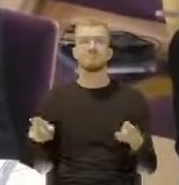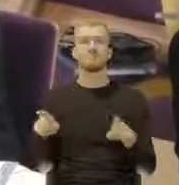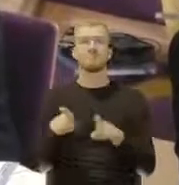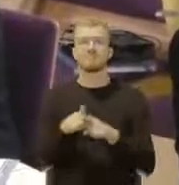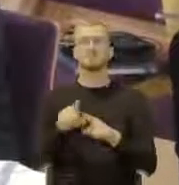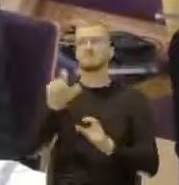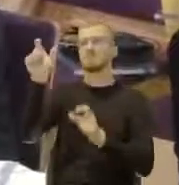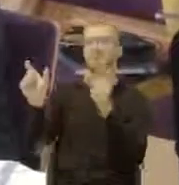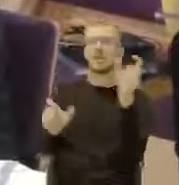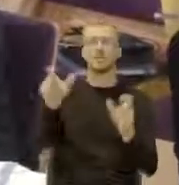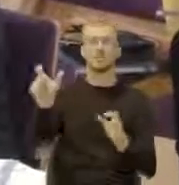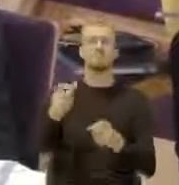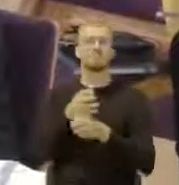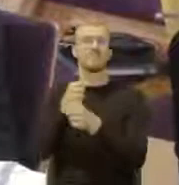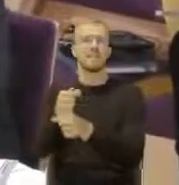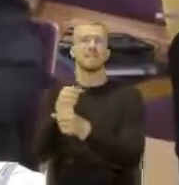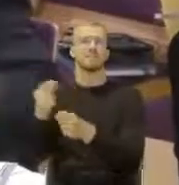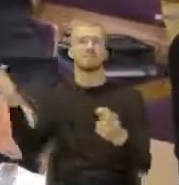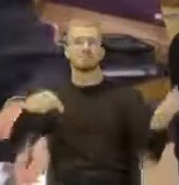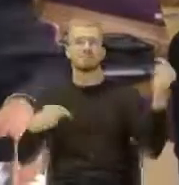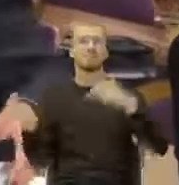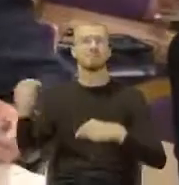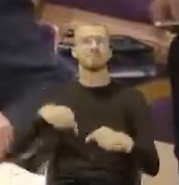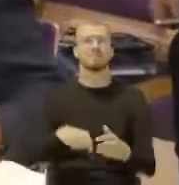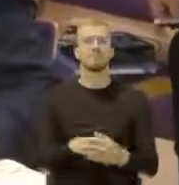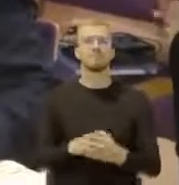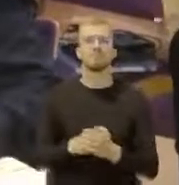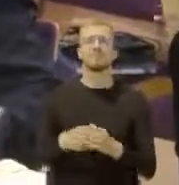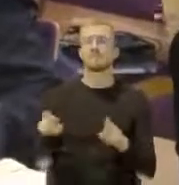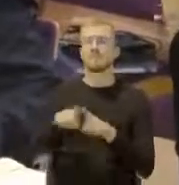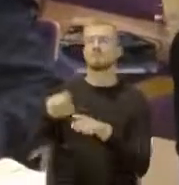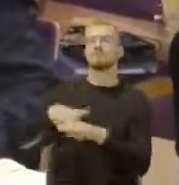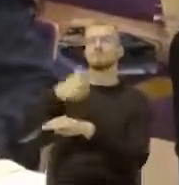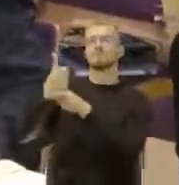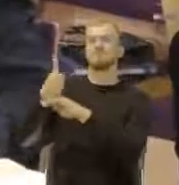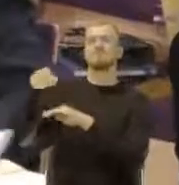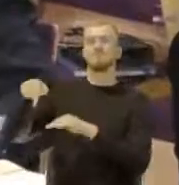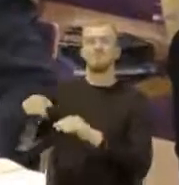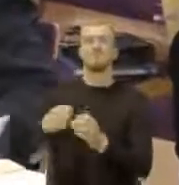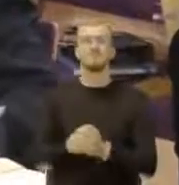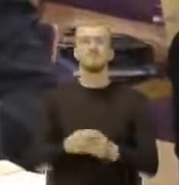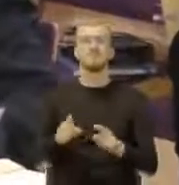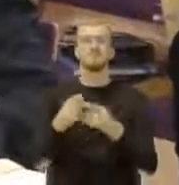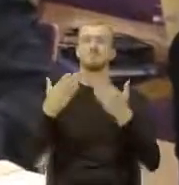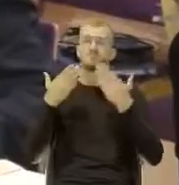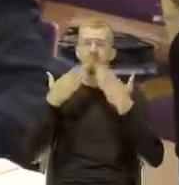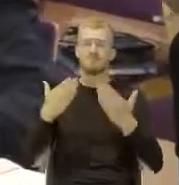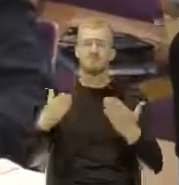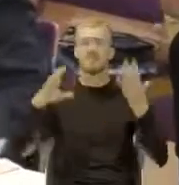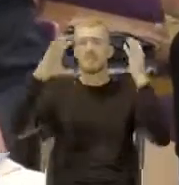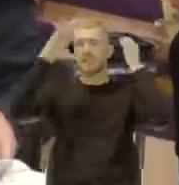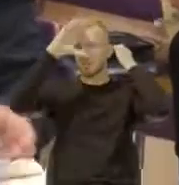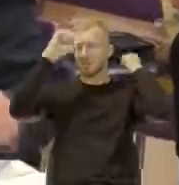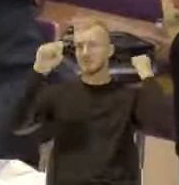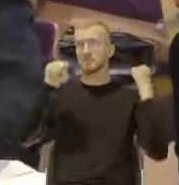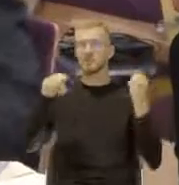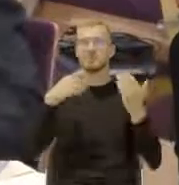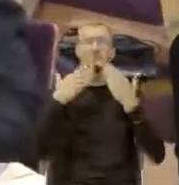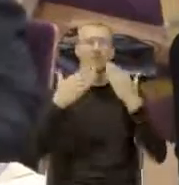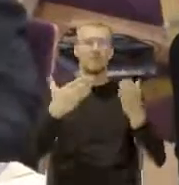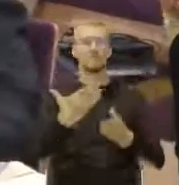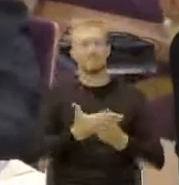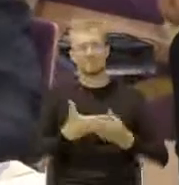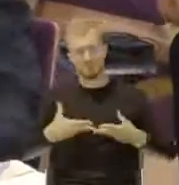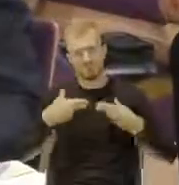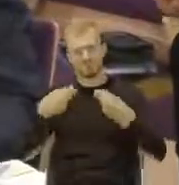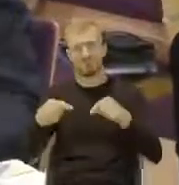Agradezco a la Embajada de los Países Bajos también por esta invitación, a BNG Internacional por transmitir esta